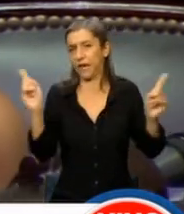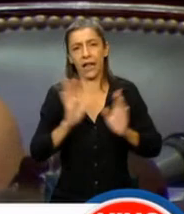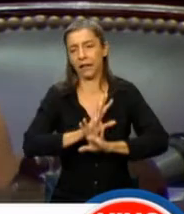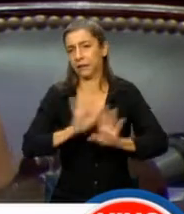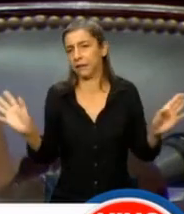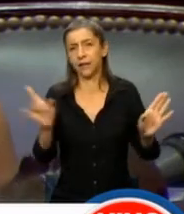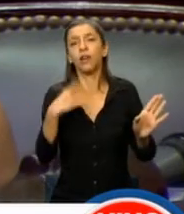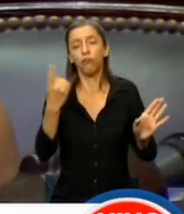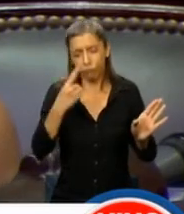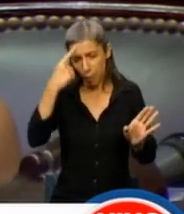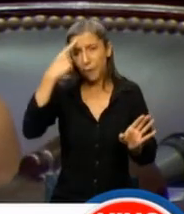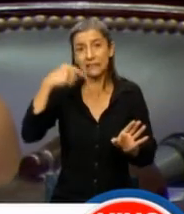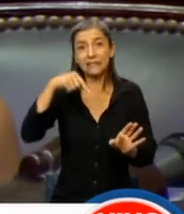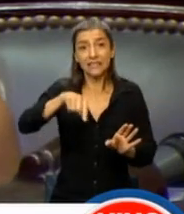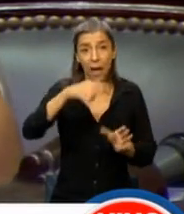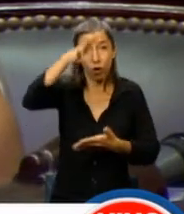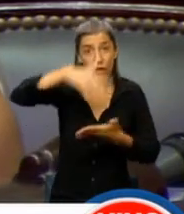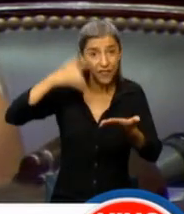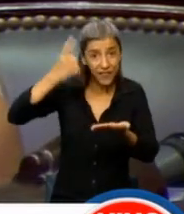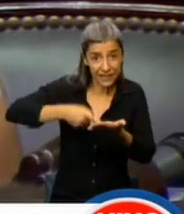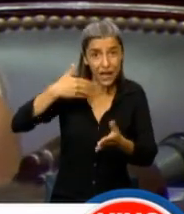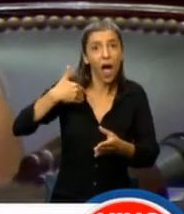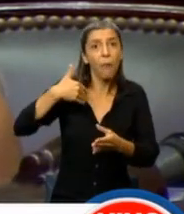hay que acompañar el dictamen, pero con